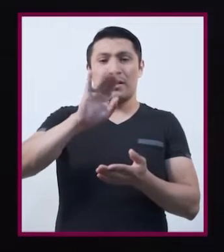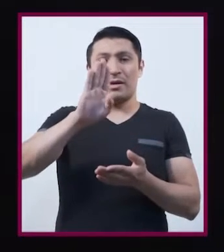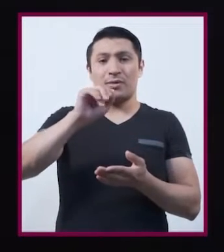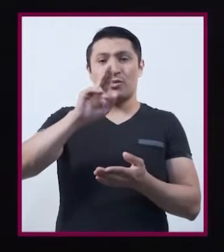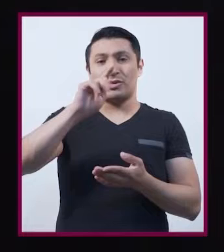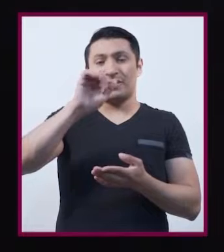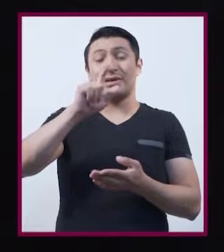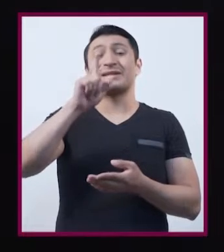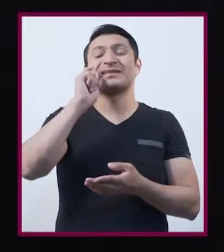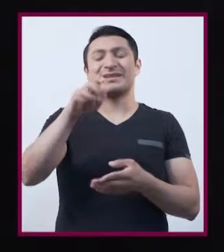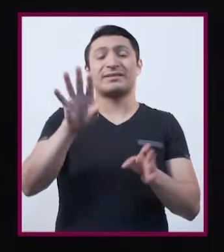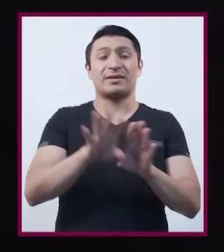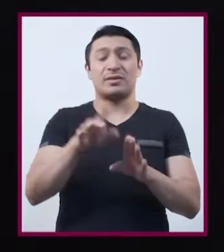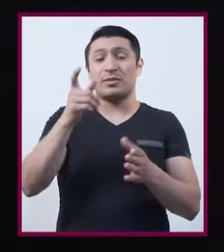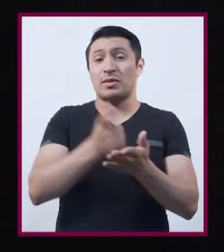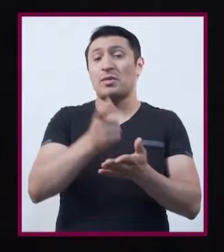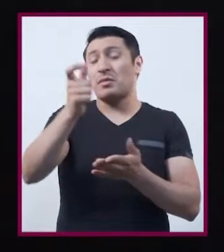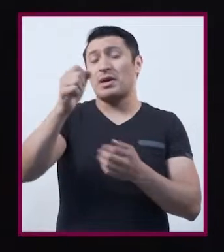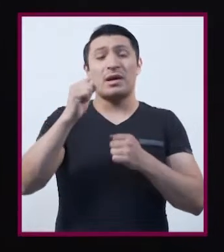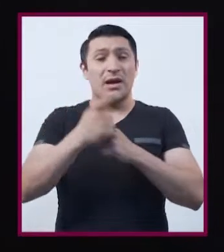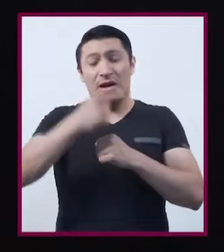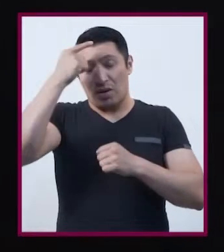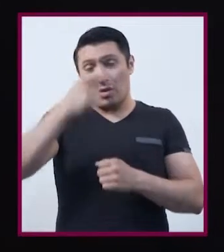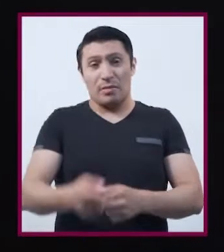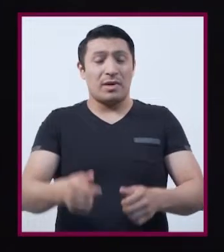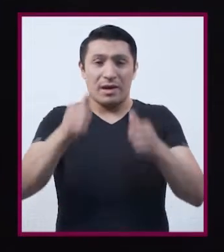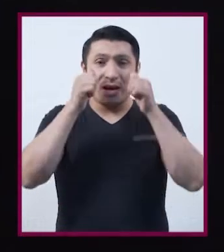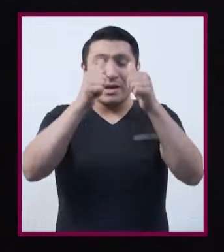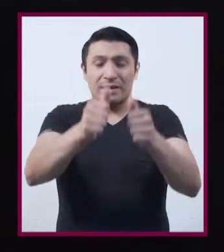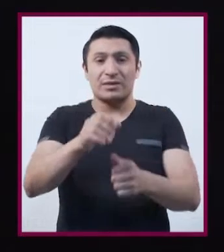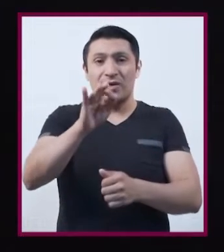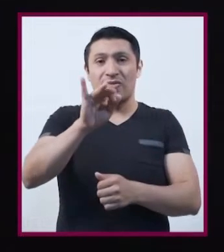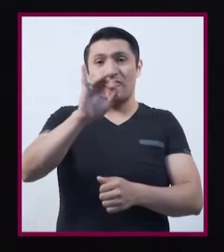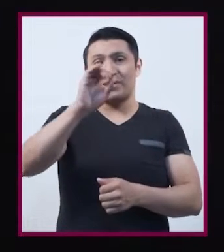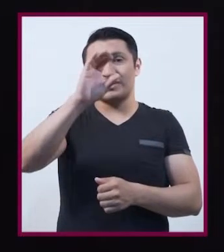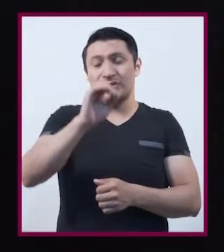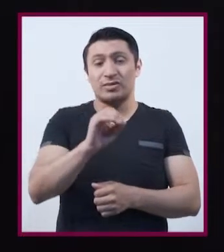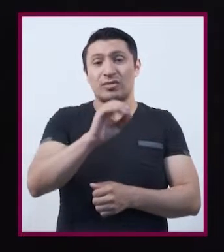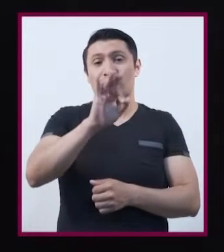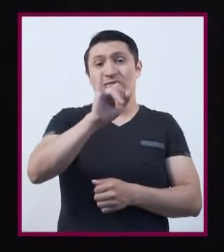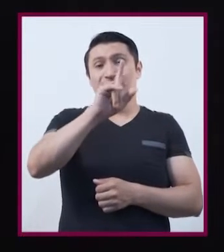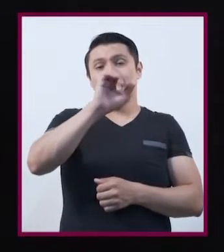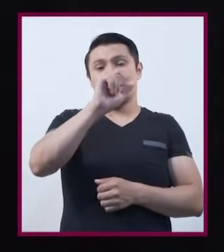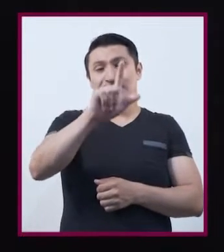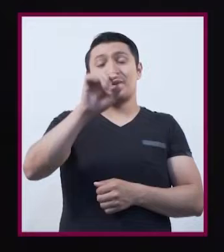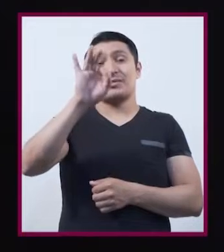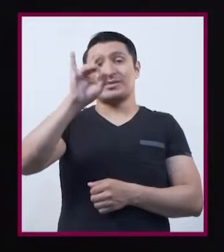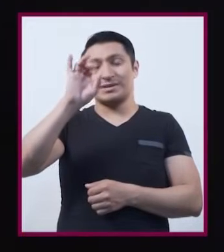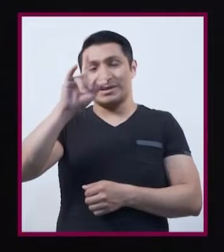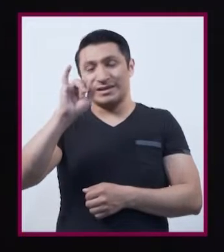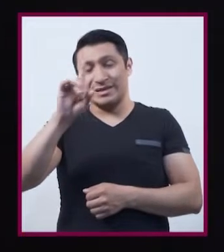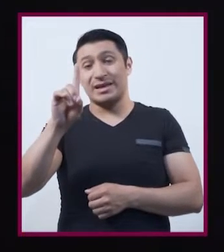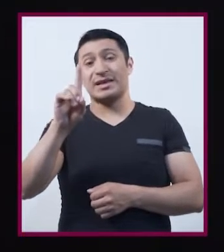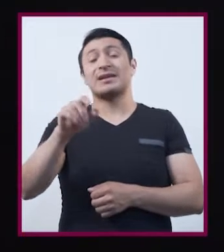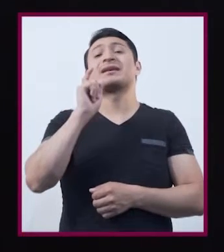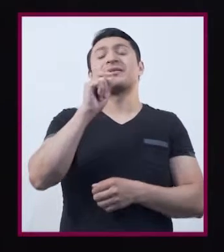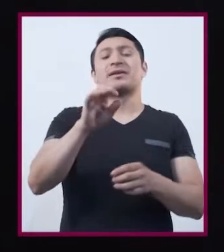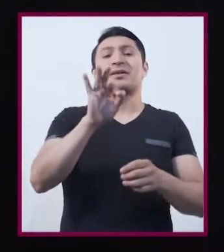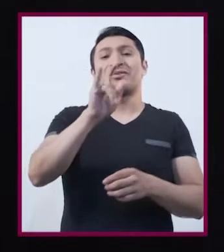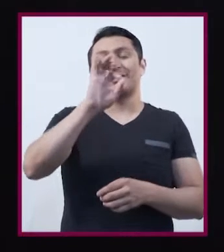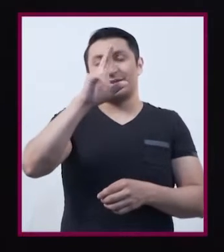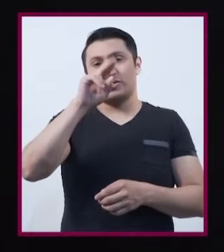fíjate que aquí también leemos que tributar significa pagar algo para las cargas y atenciones públicas y que fisco, fiscal y